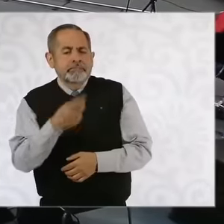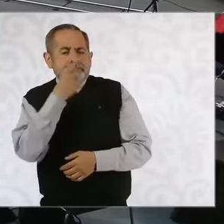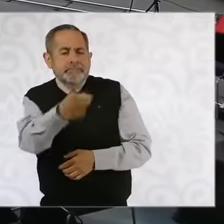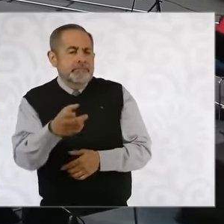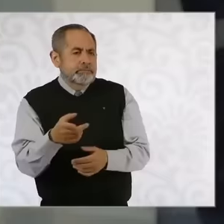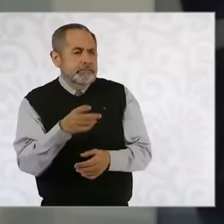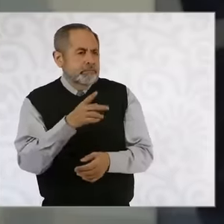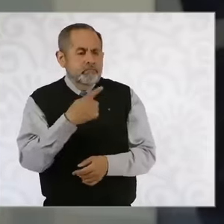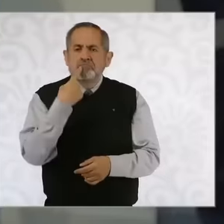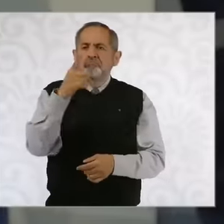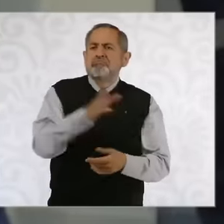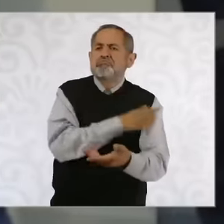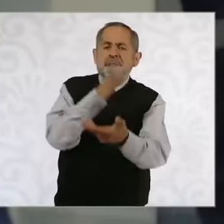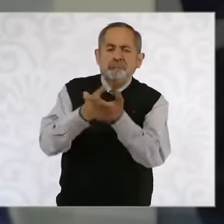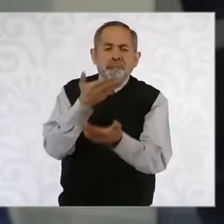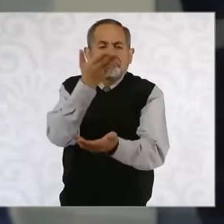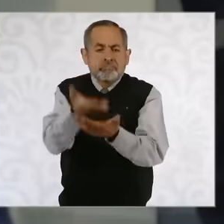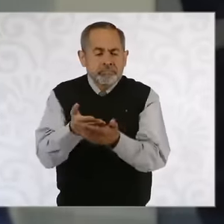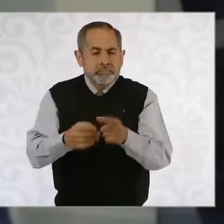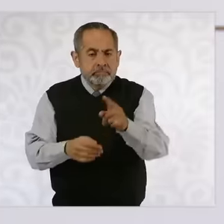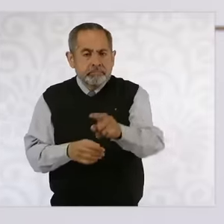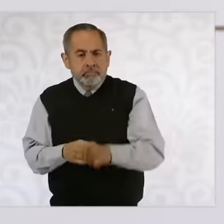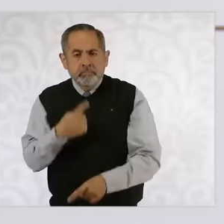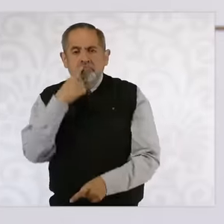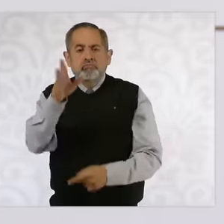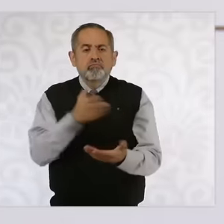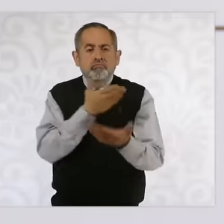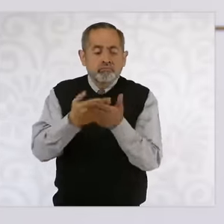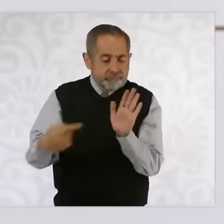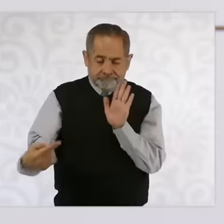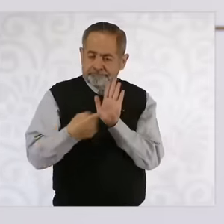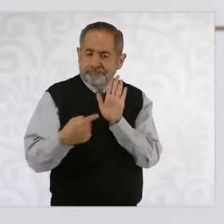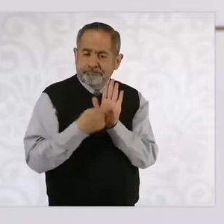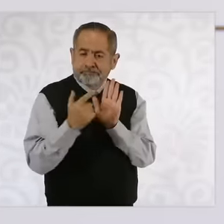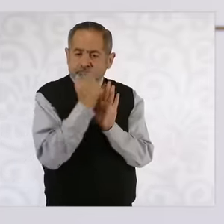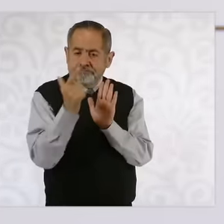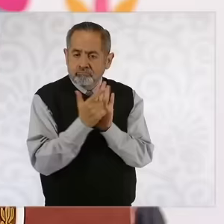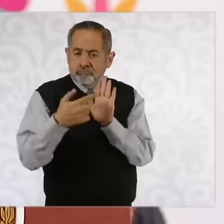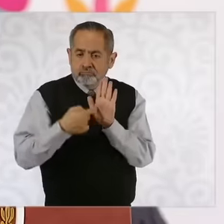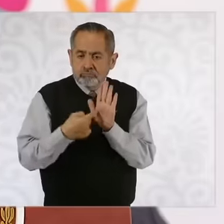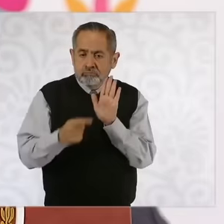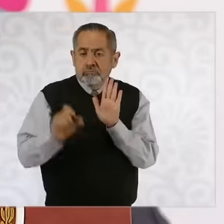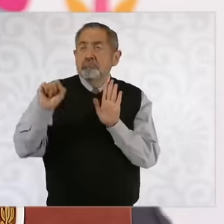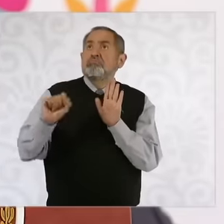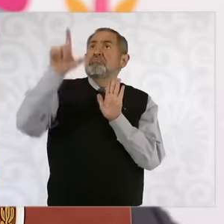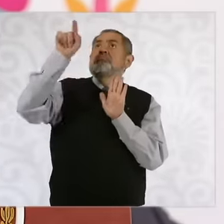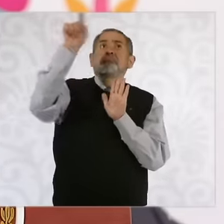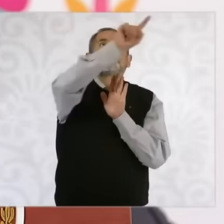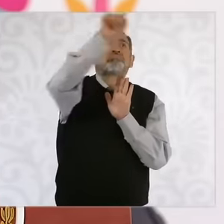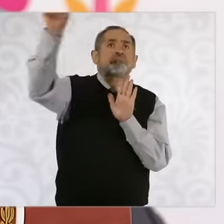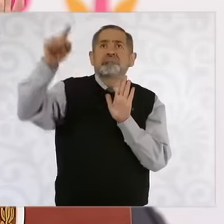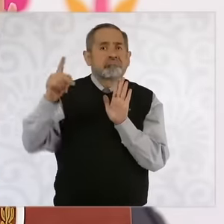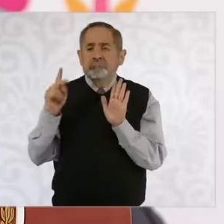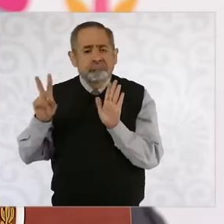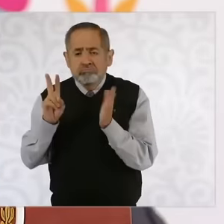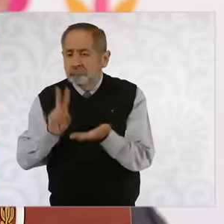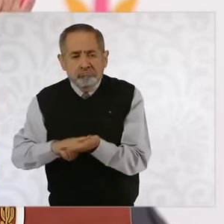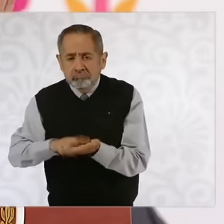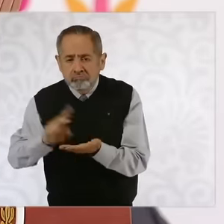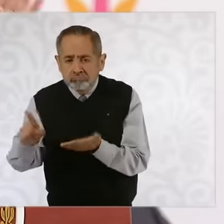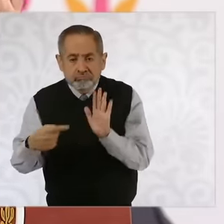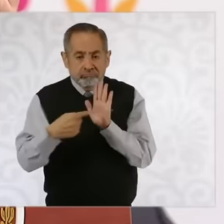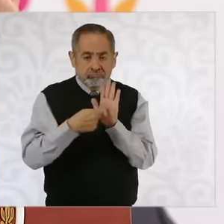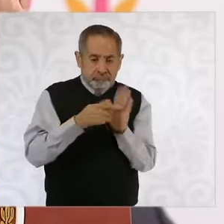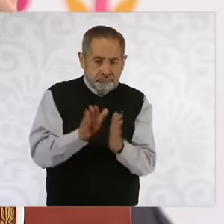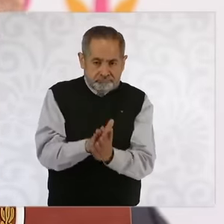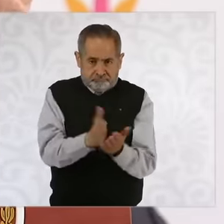eso impugnó ante la Corte. Sí, pero lo que impugnas es lo que es legal, no es una pantalla. Y lo que es legal en el